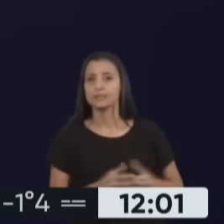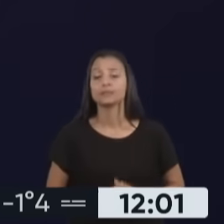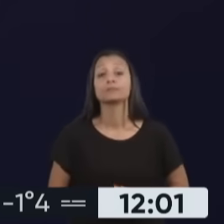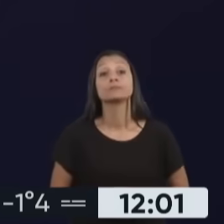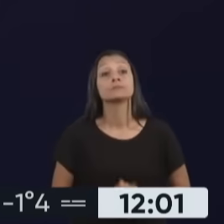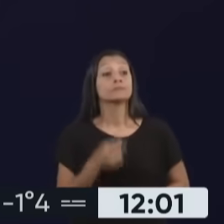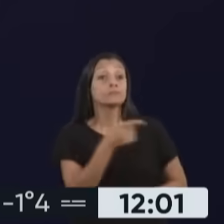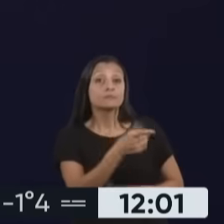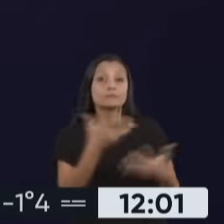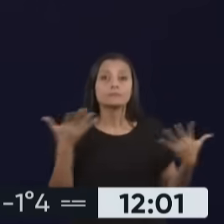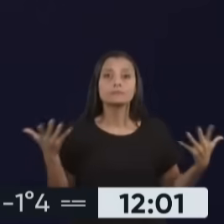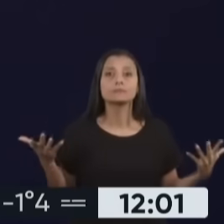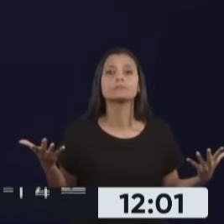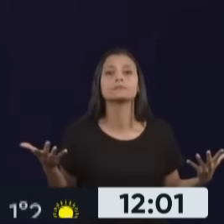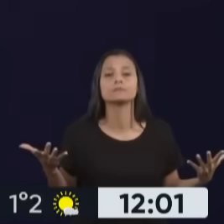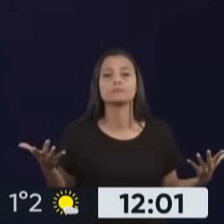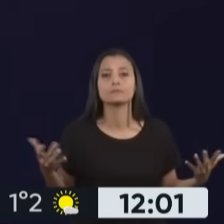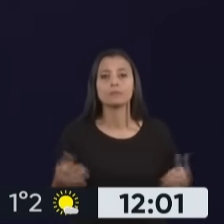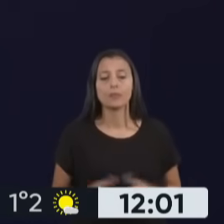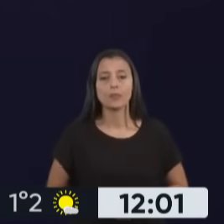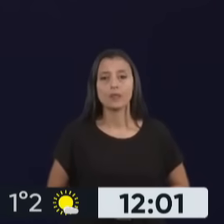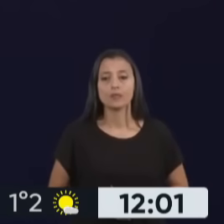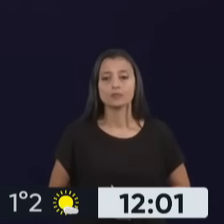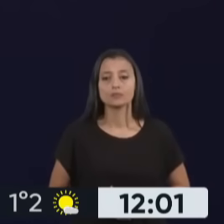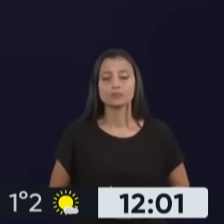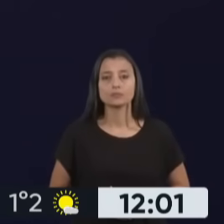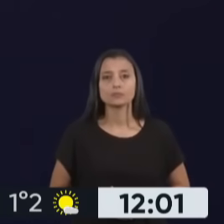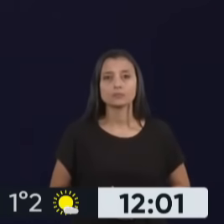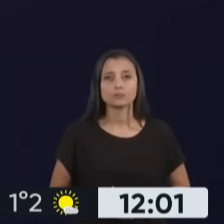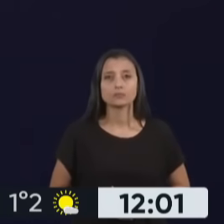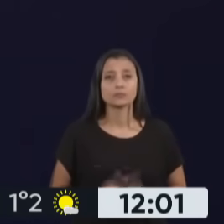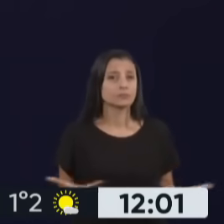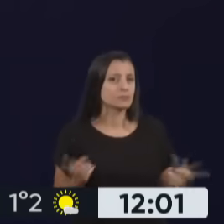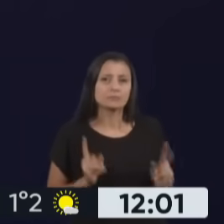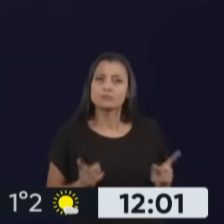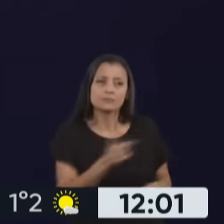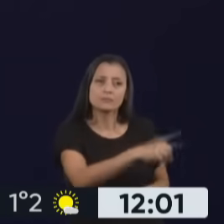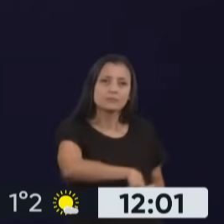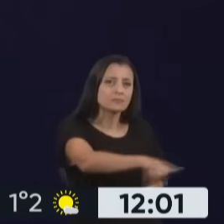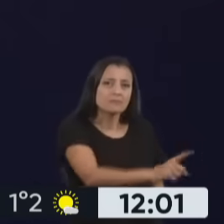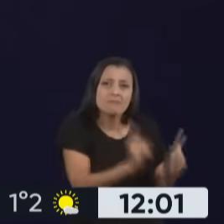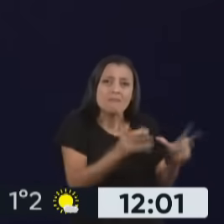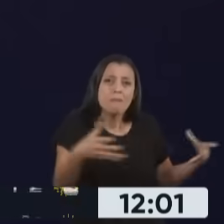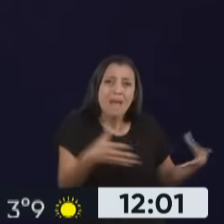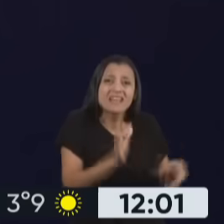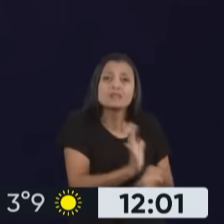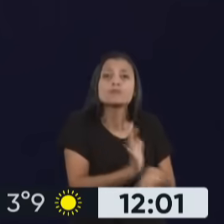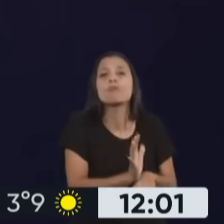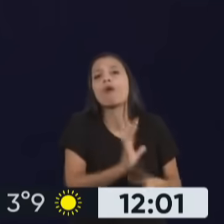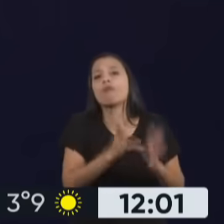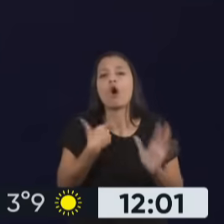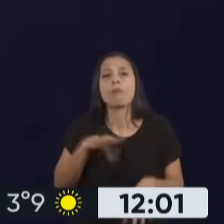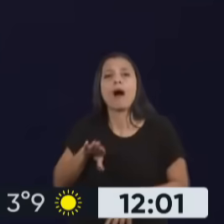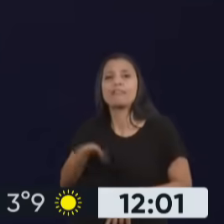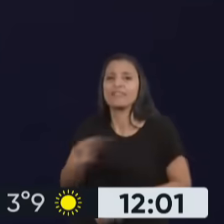Y no es ni más ni menos que para los que las tenían una traición a las ideas de la